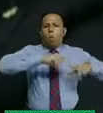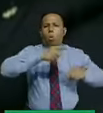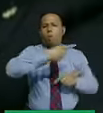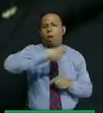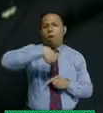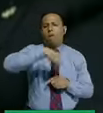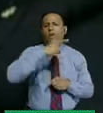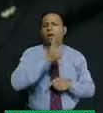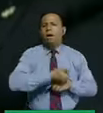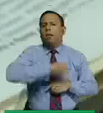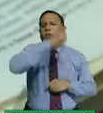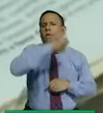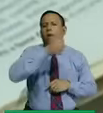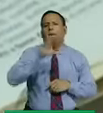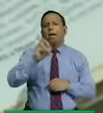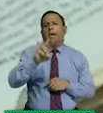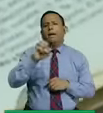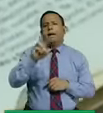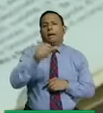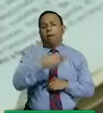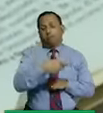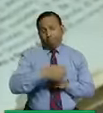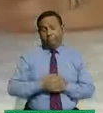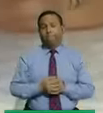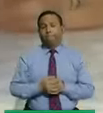por Carrera.